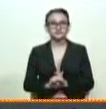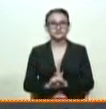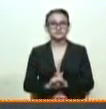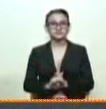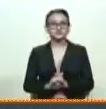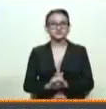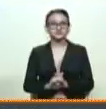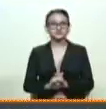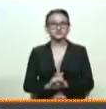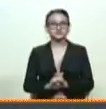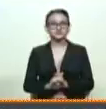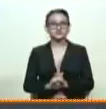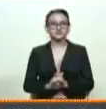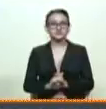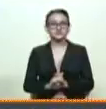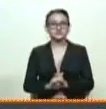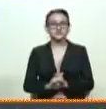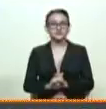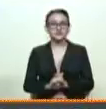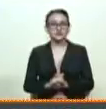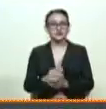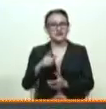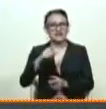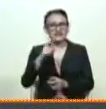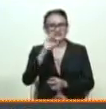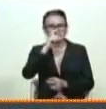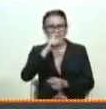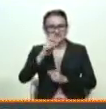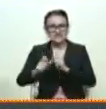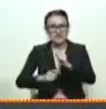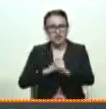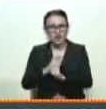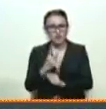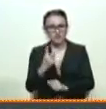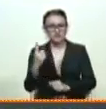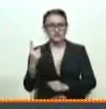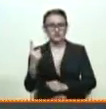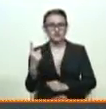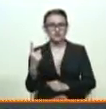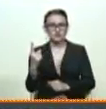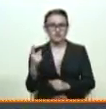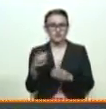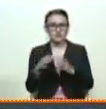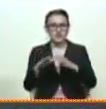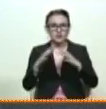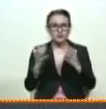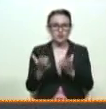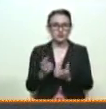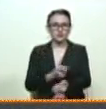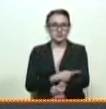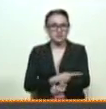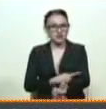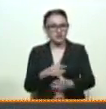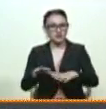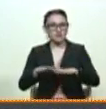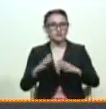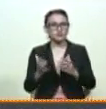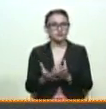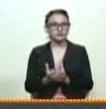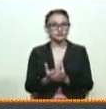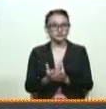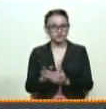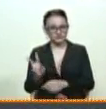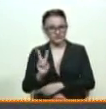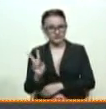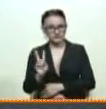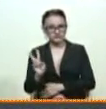Ya ese discurso en pleno siglo XXI, compañeros del mundo, hermanos del mundo, de